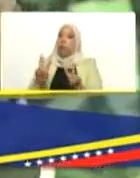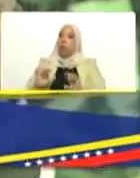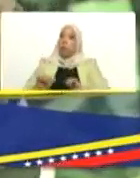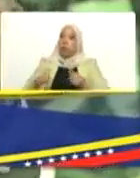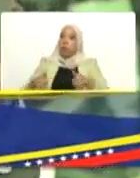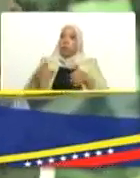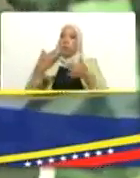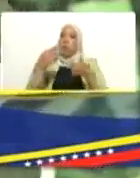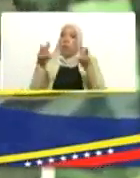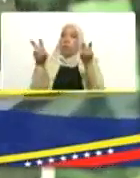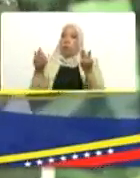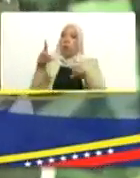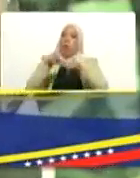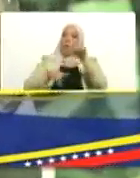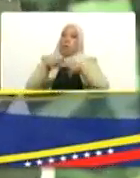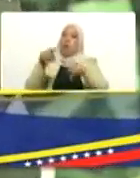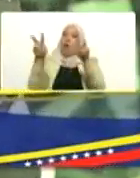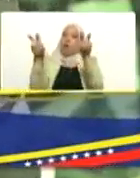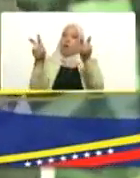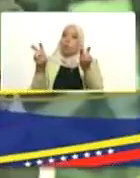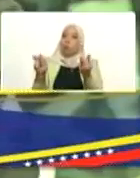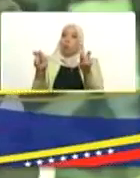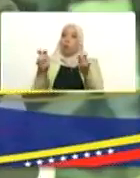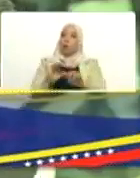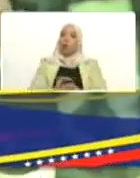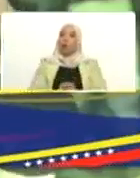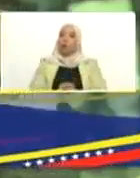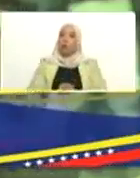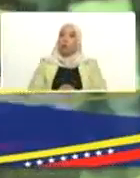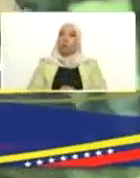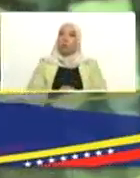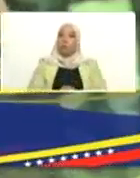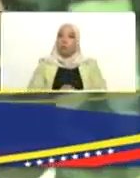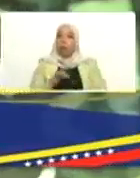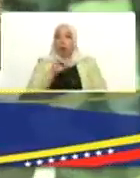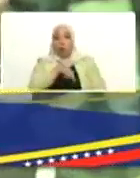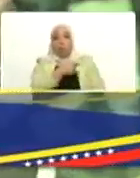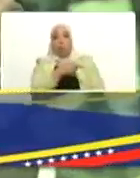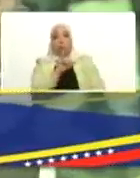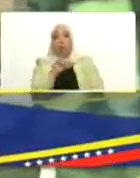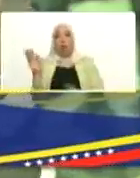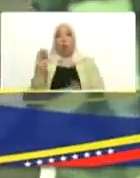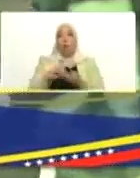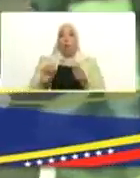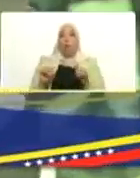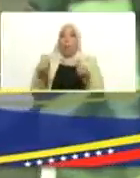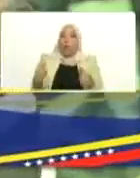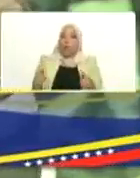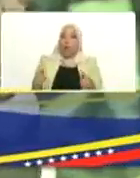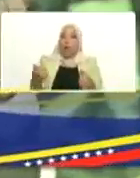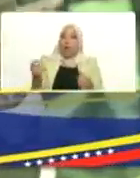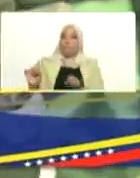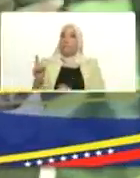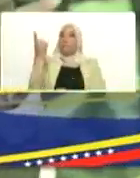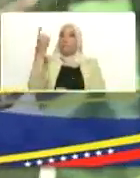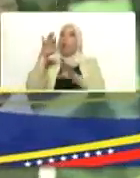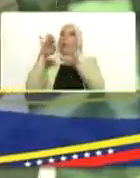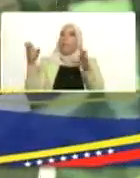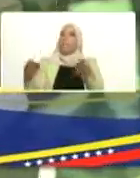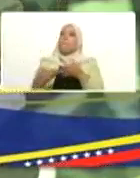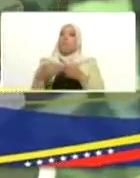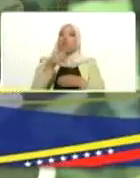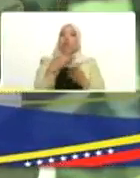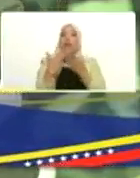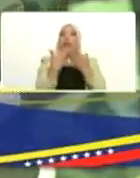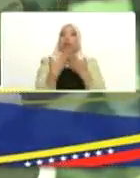su dotación, actualizar su dotación. O sea, que esta universidad tiene que volver a estar en las primeras del mundo, en